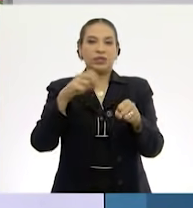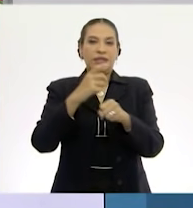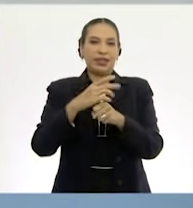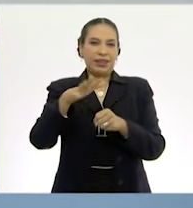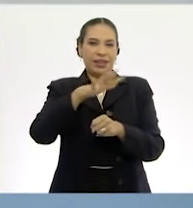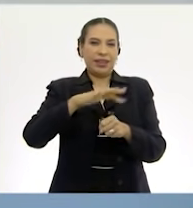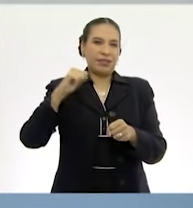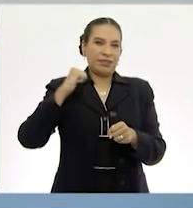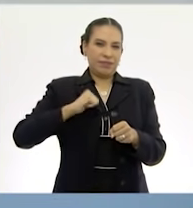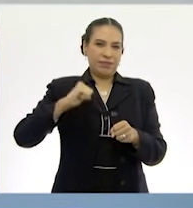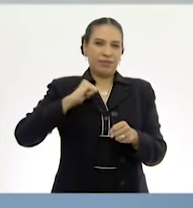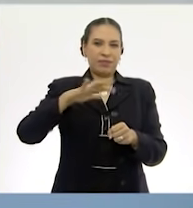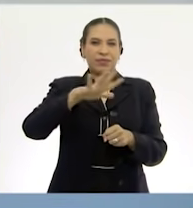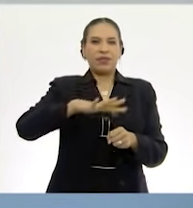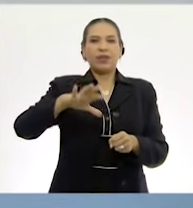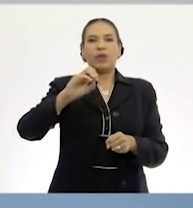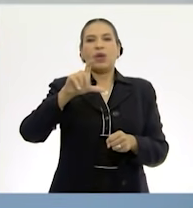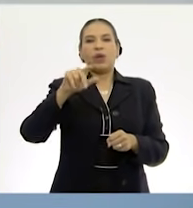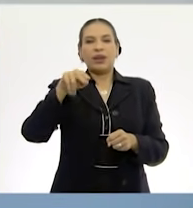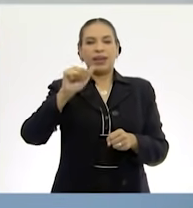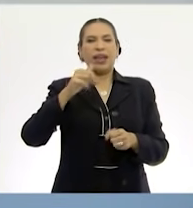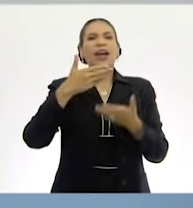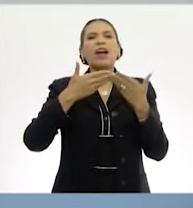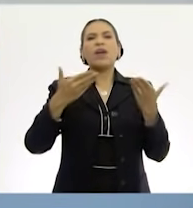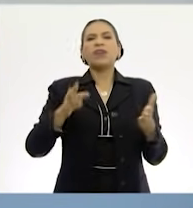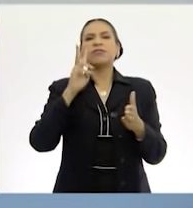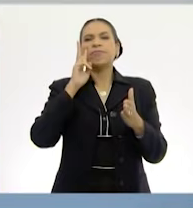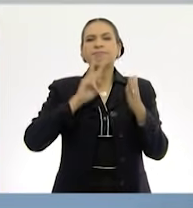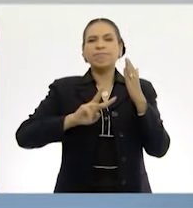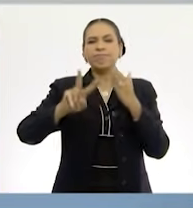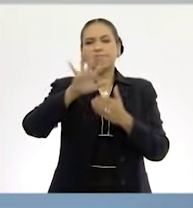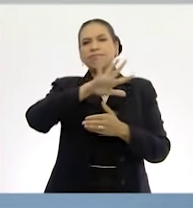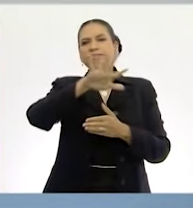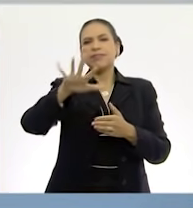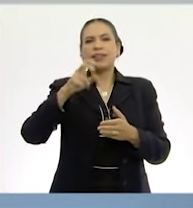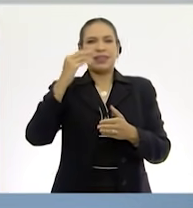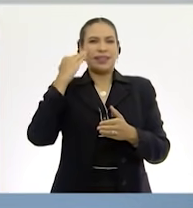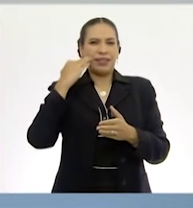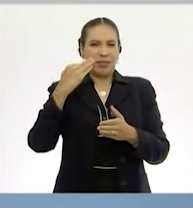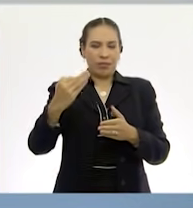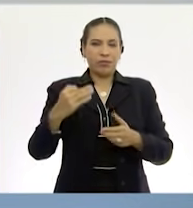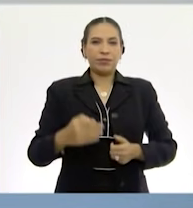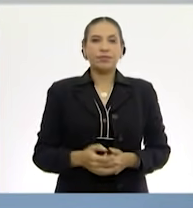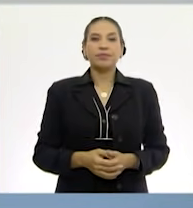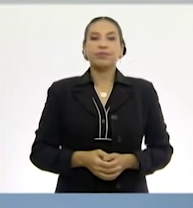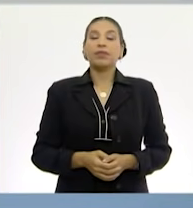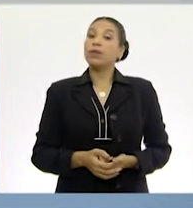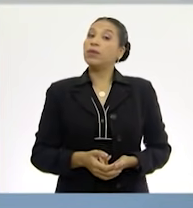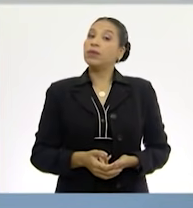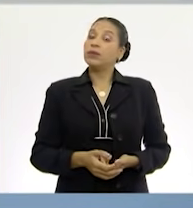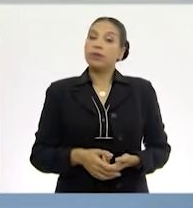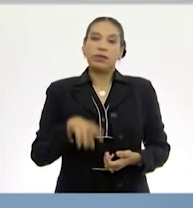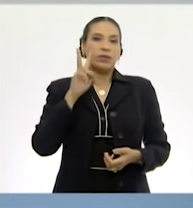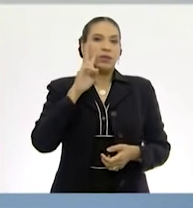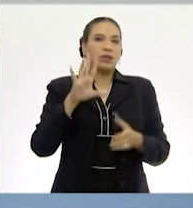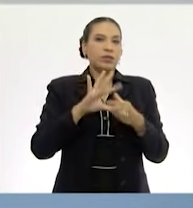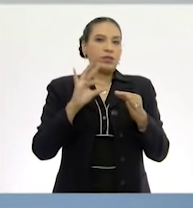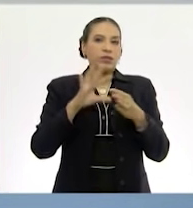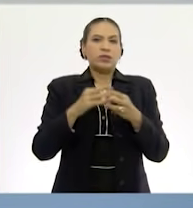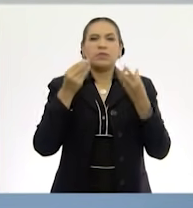colonial. En esta clase solo vamos a abordar una visión panorámica de este periodo. Suena a que